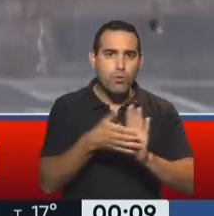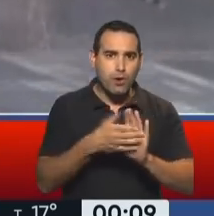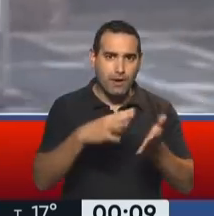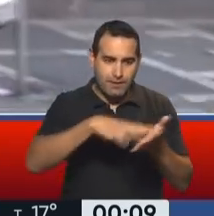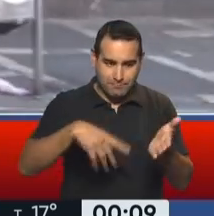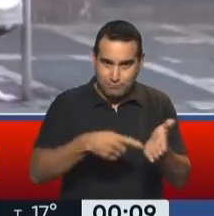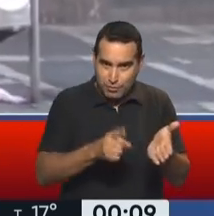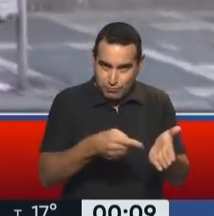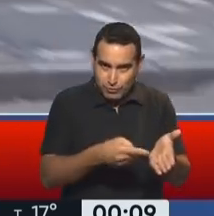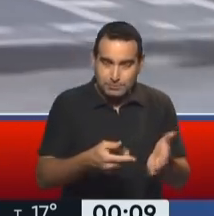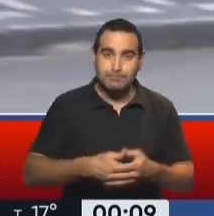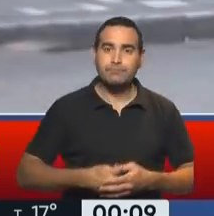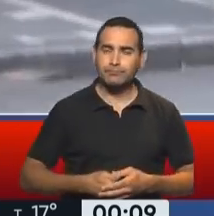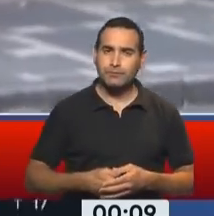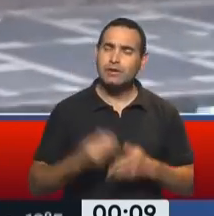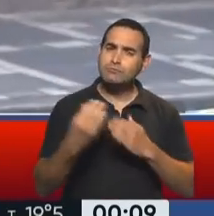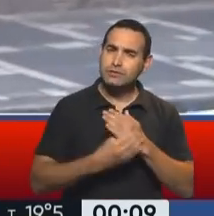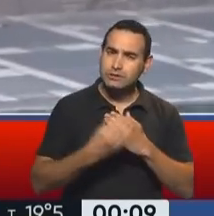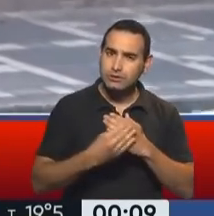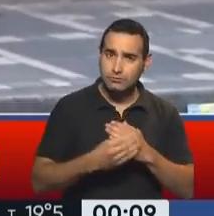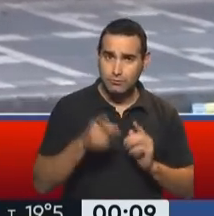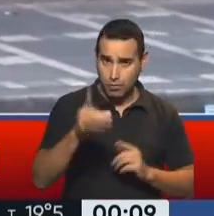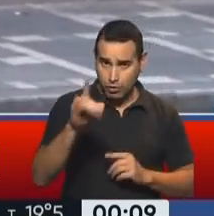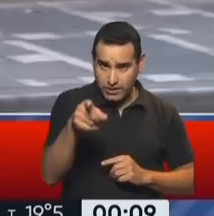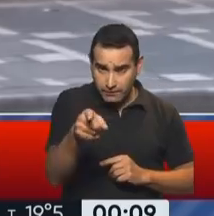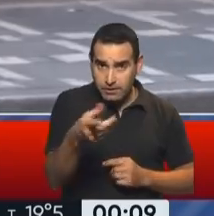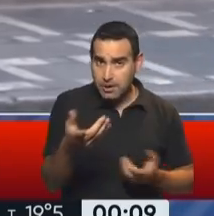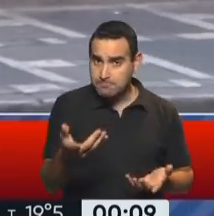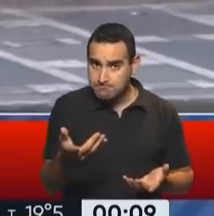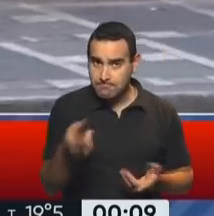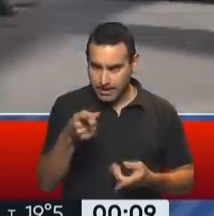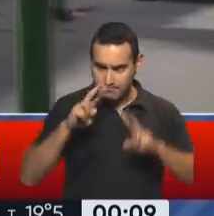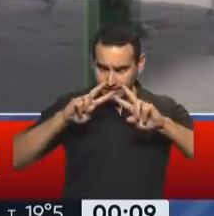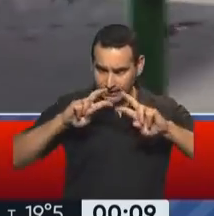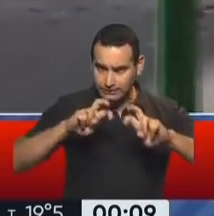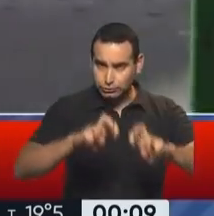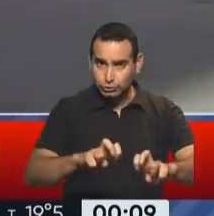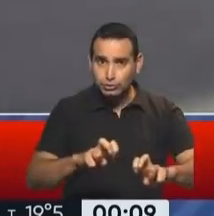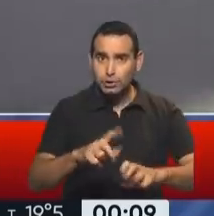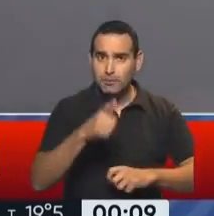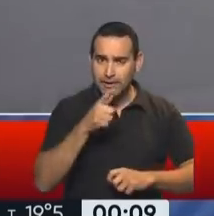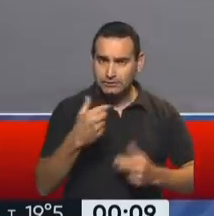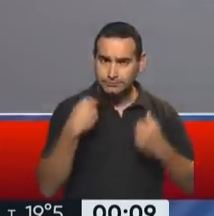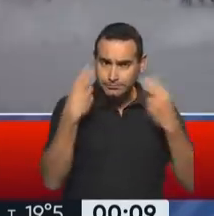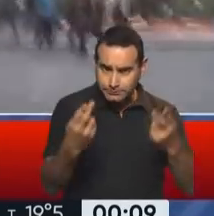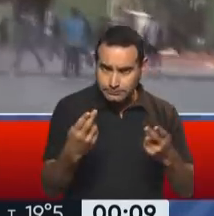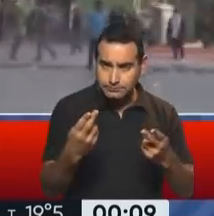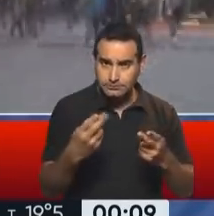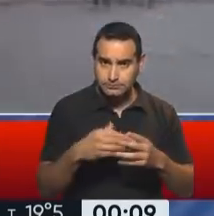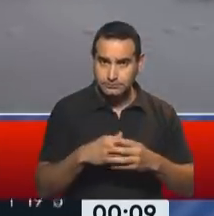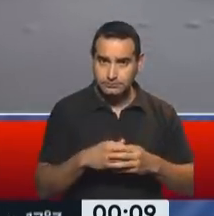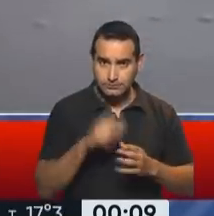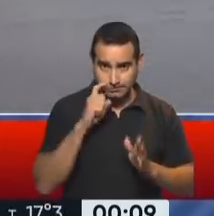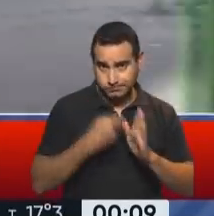Ariel. Correcto. Canciller, allí en su país, en Bolivia, ¿se está investigando el delito de sedición por estos hechos?